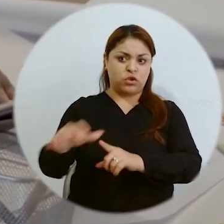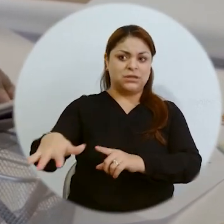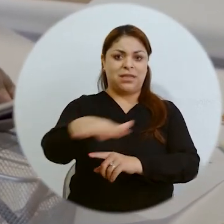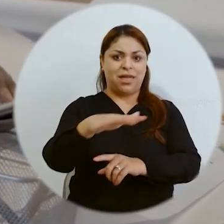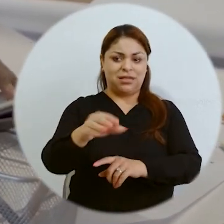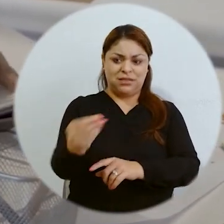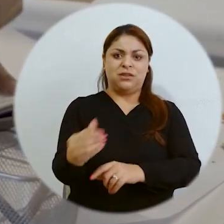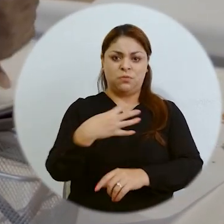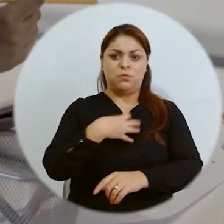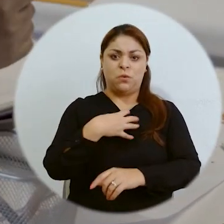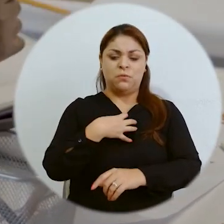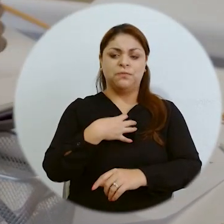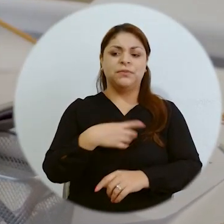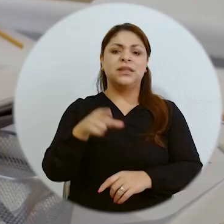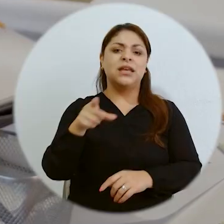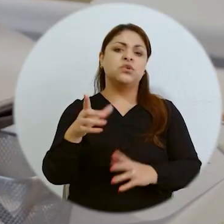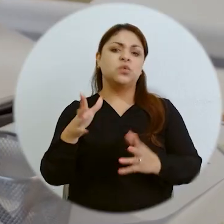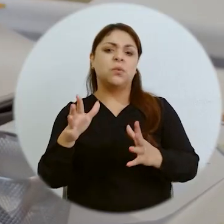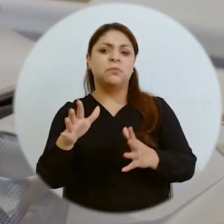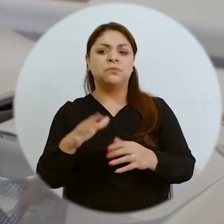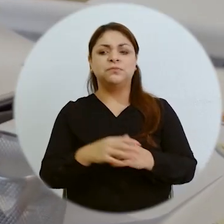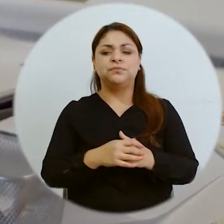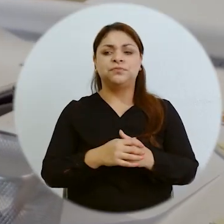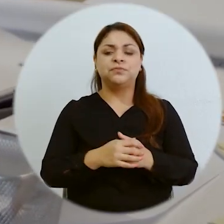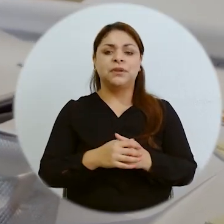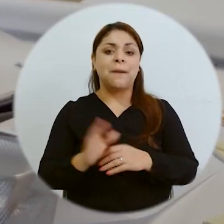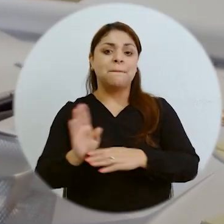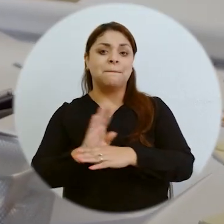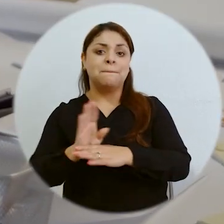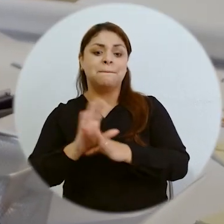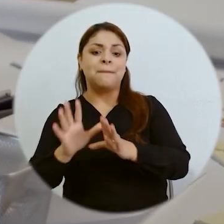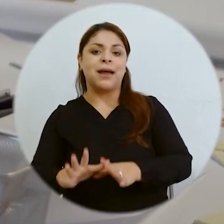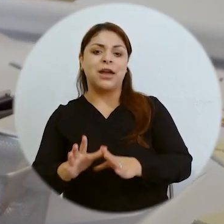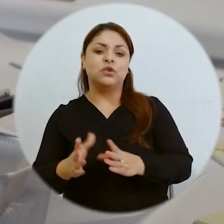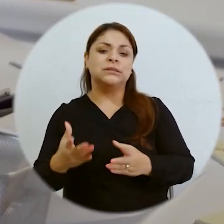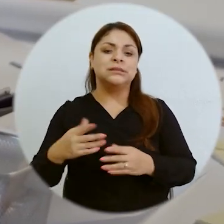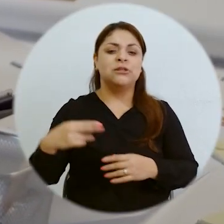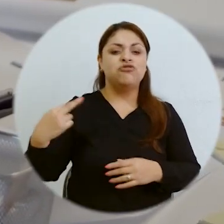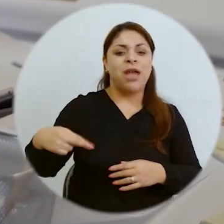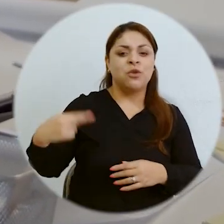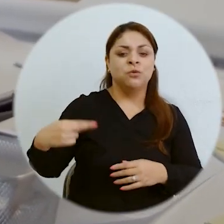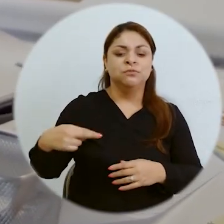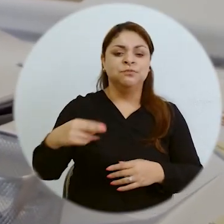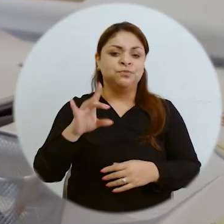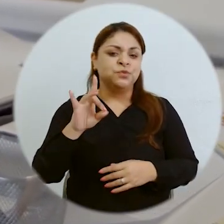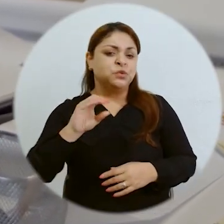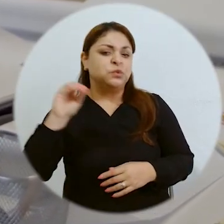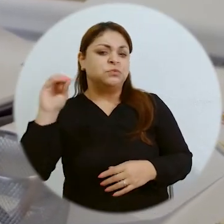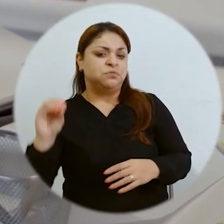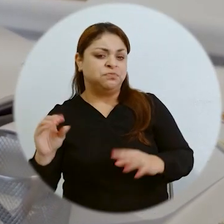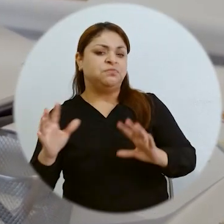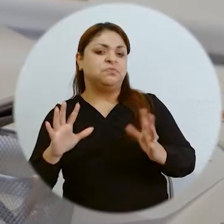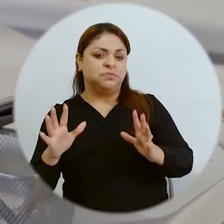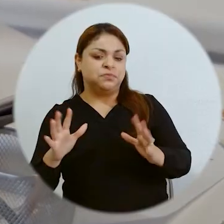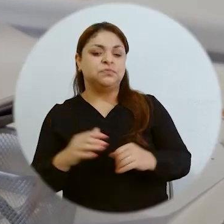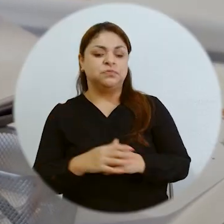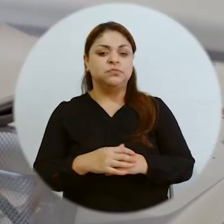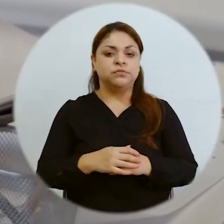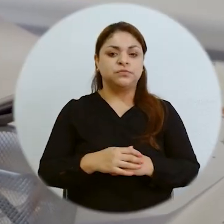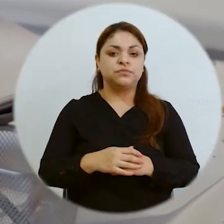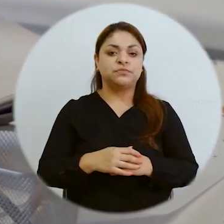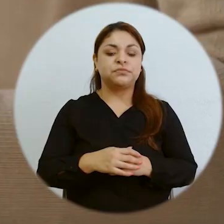pague adelantada. Le llaman comisión, ¿verdad? del 5%. Entonces, por su dinero, porque